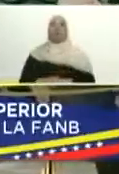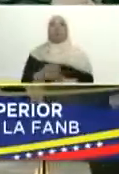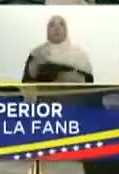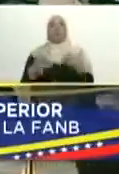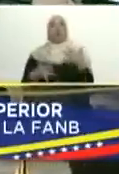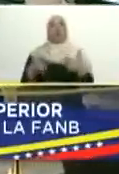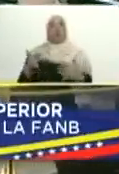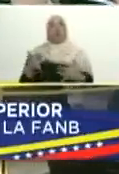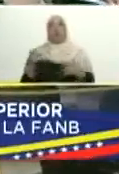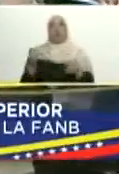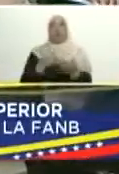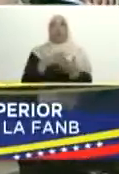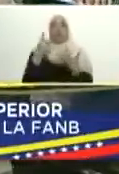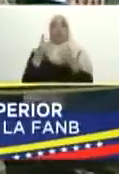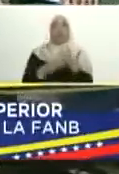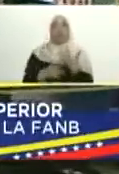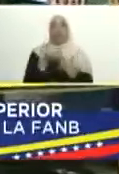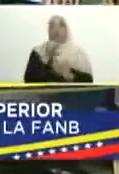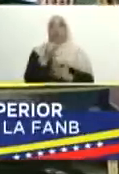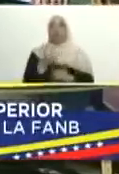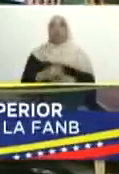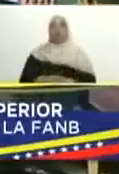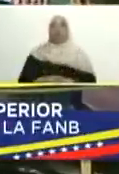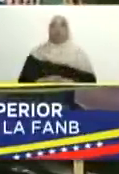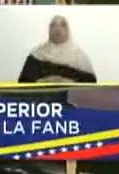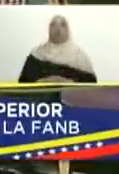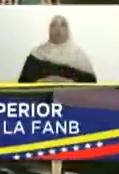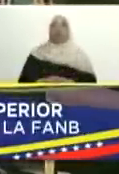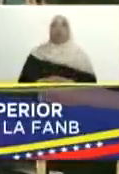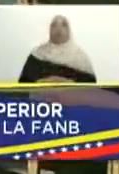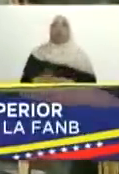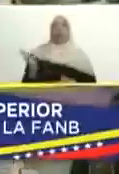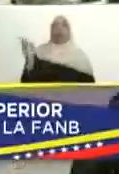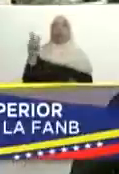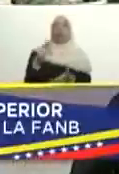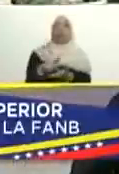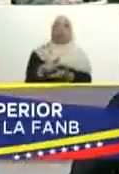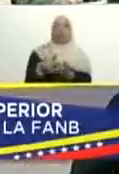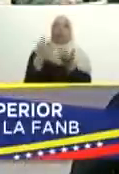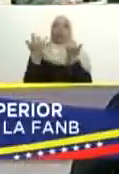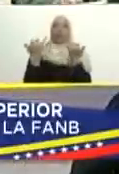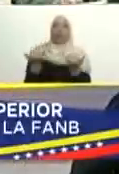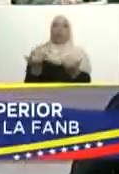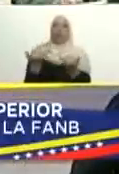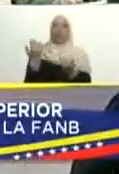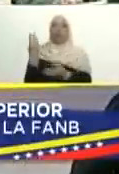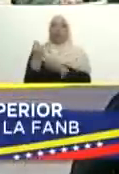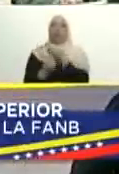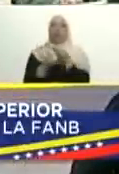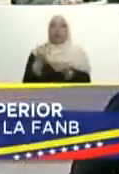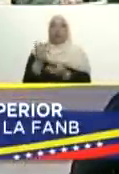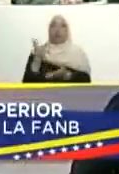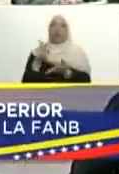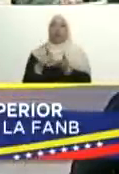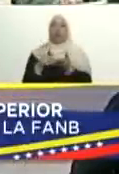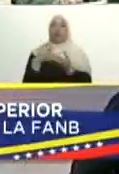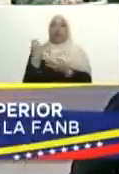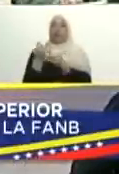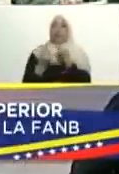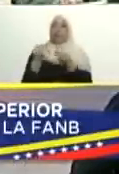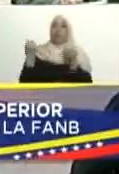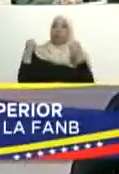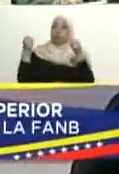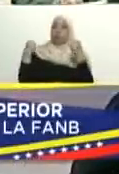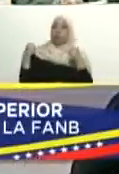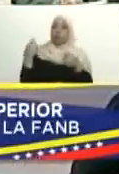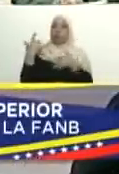articulando bien los planes, garantizándole a nuestro país la seguridad nacional, la seguridad interna, la seguridad ciudadana, el ejercicio